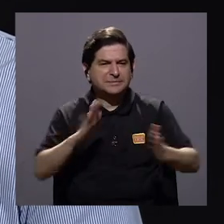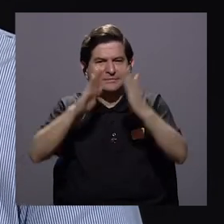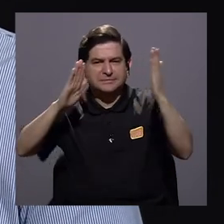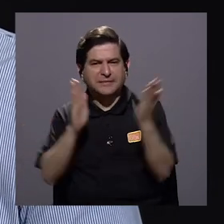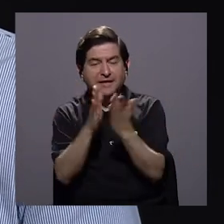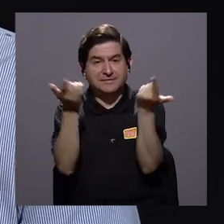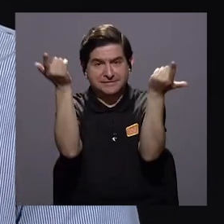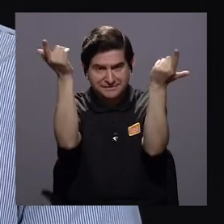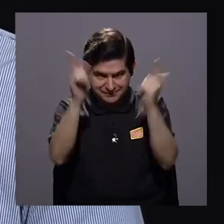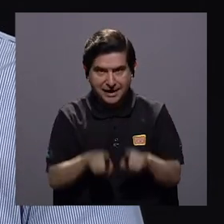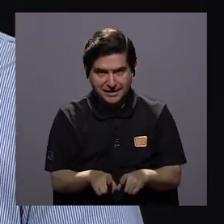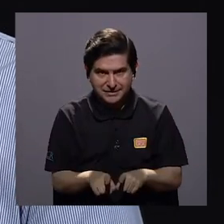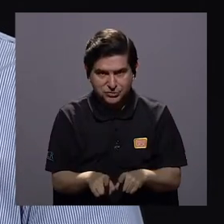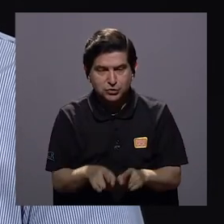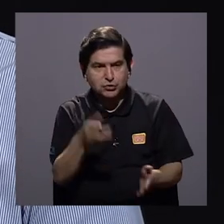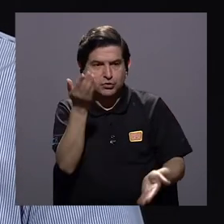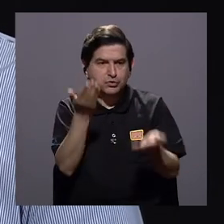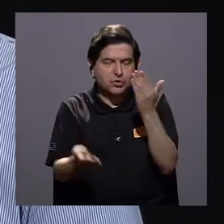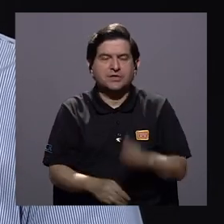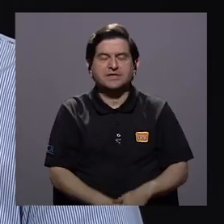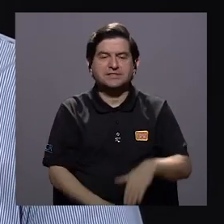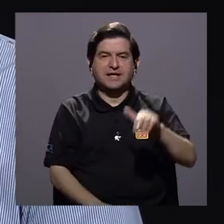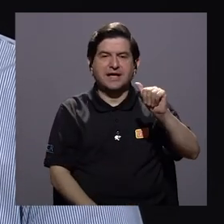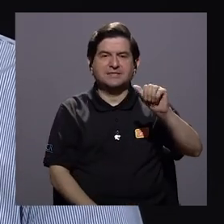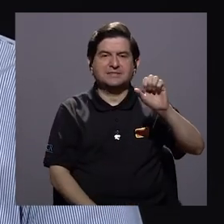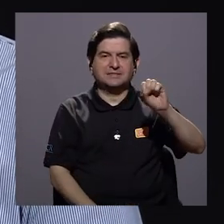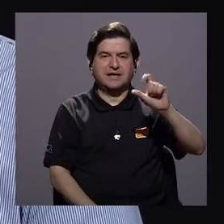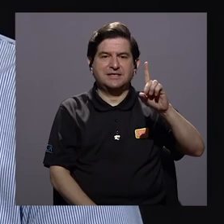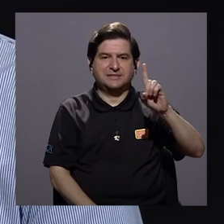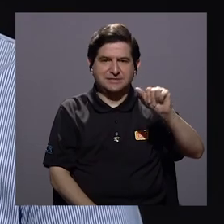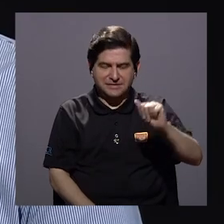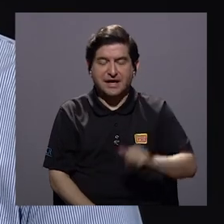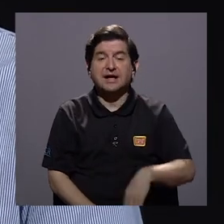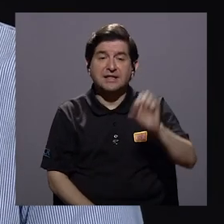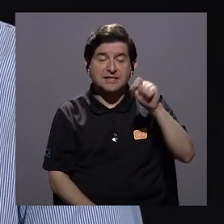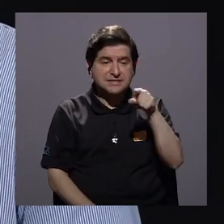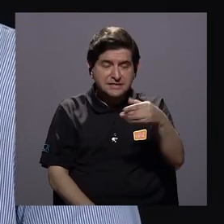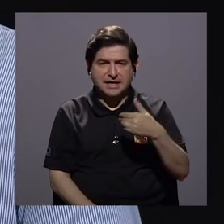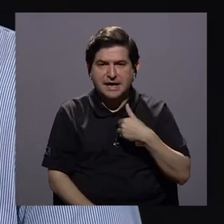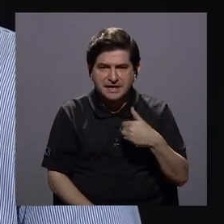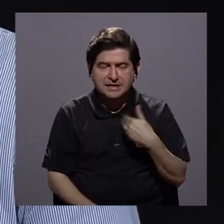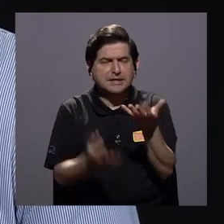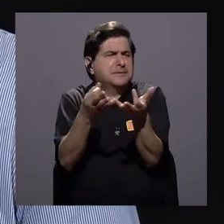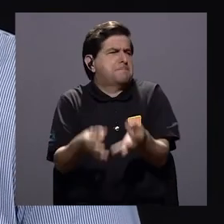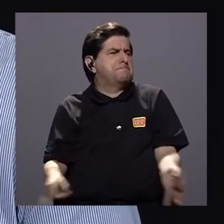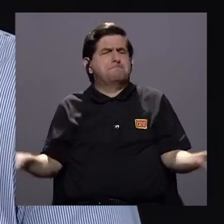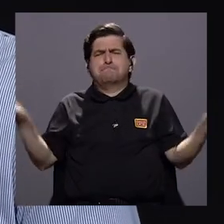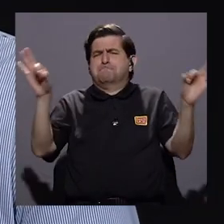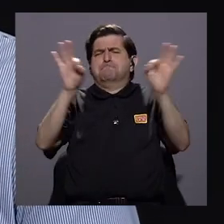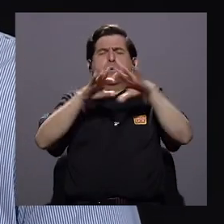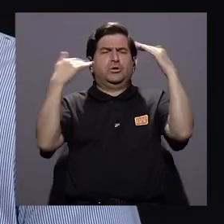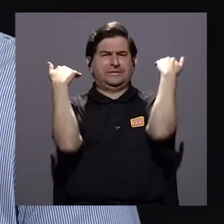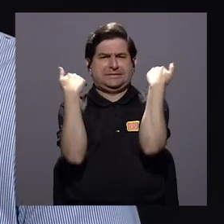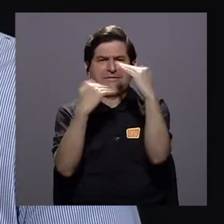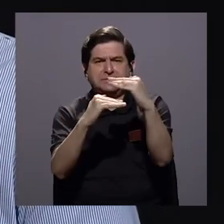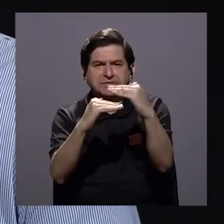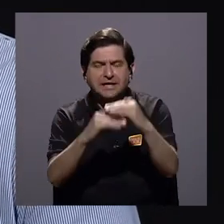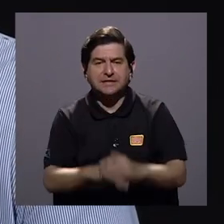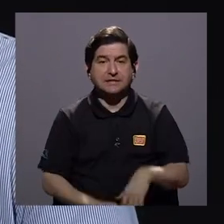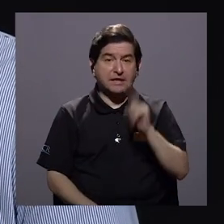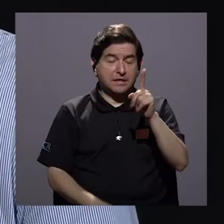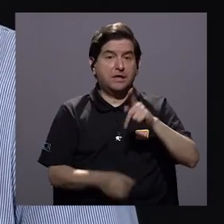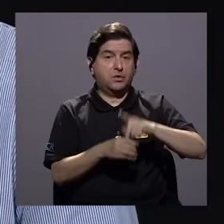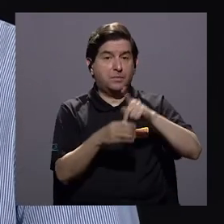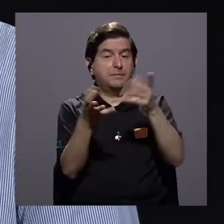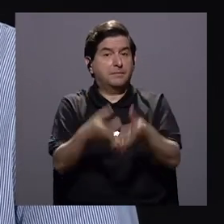enfrentar y en el caso tal vez de las asadas, sí, hay una importantísima limitación en